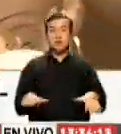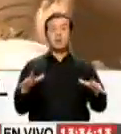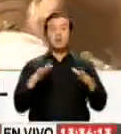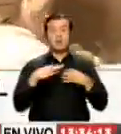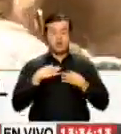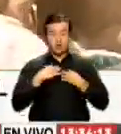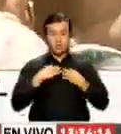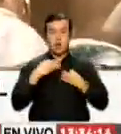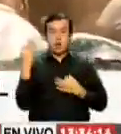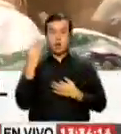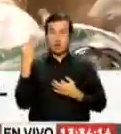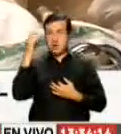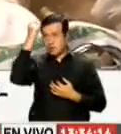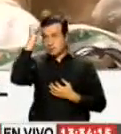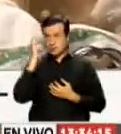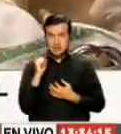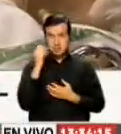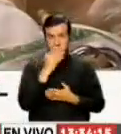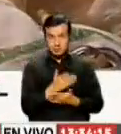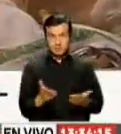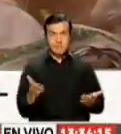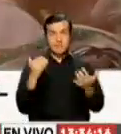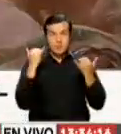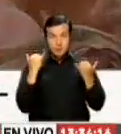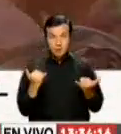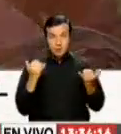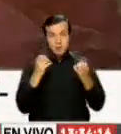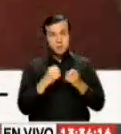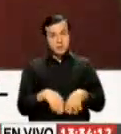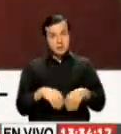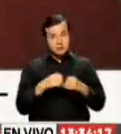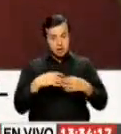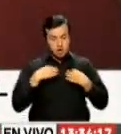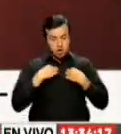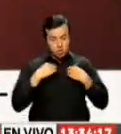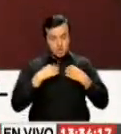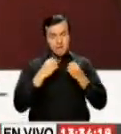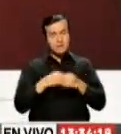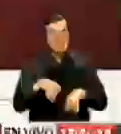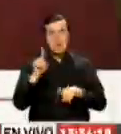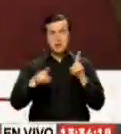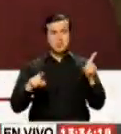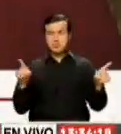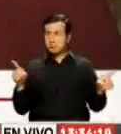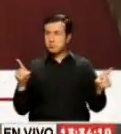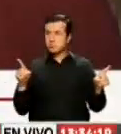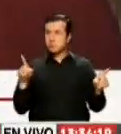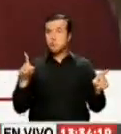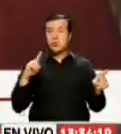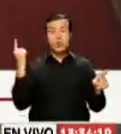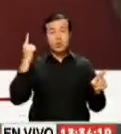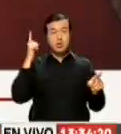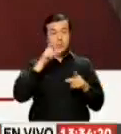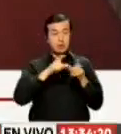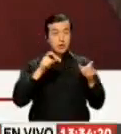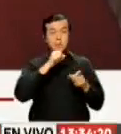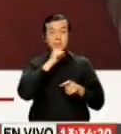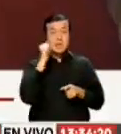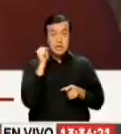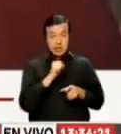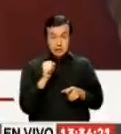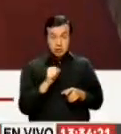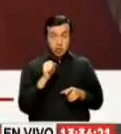trajes típicos de la Serranía Nacional. En la actualidad se está perdiendo ya totalmente eso, solo utilizan ya las personas ya de